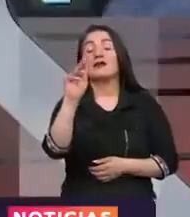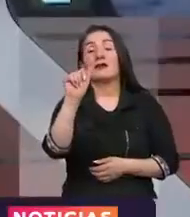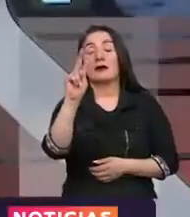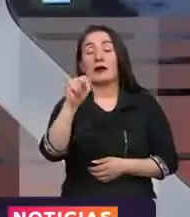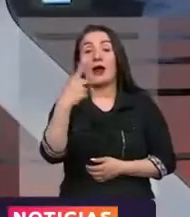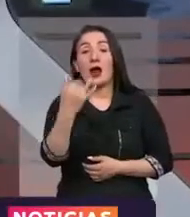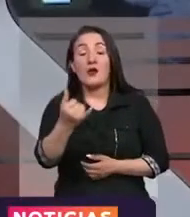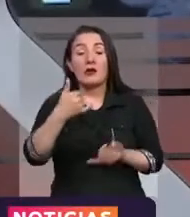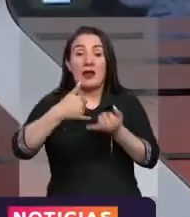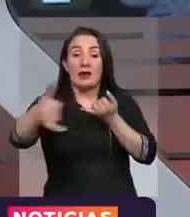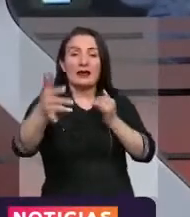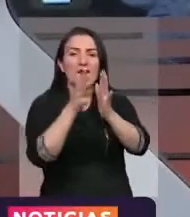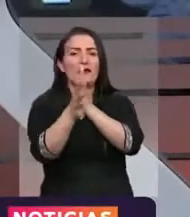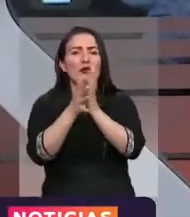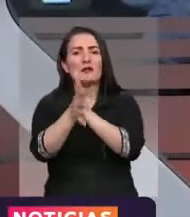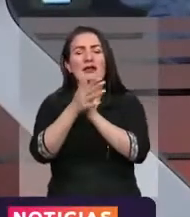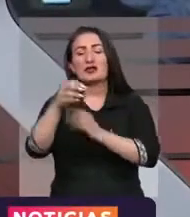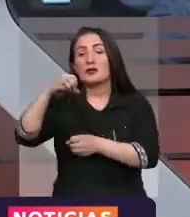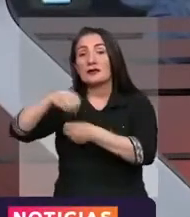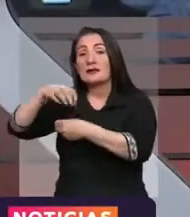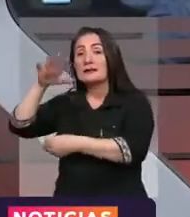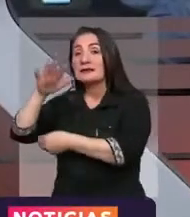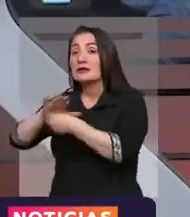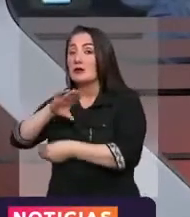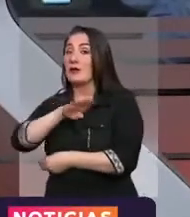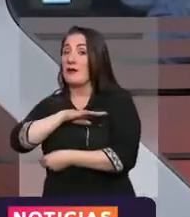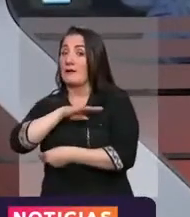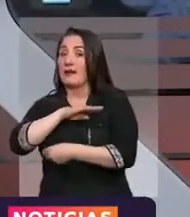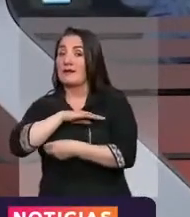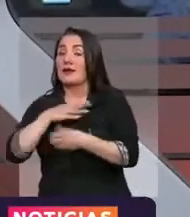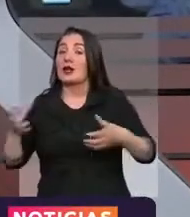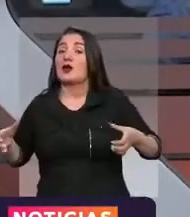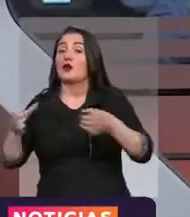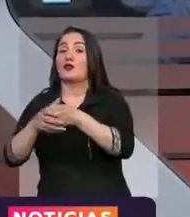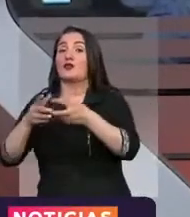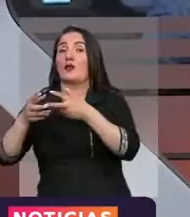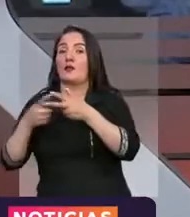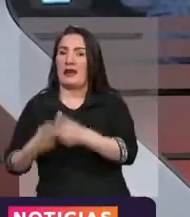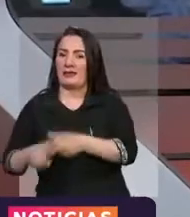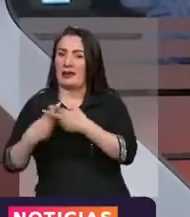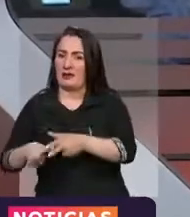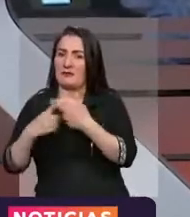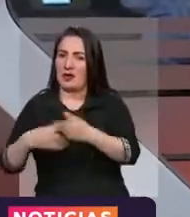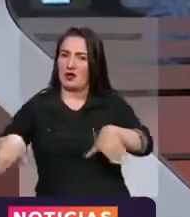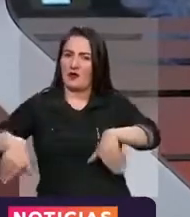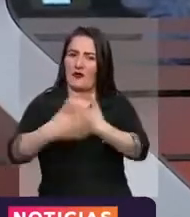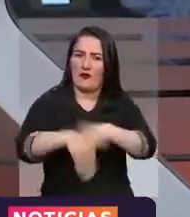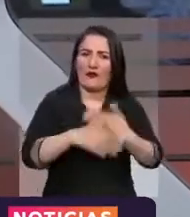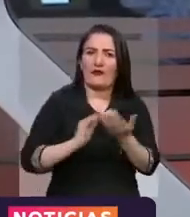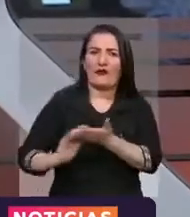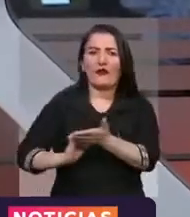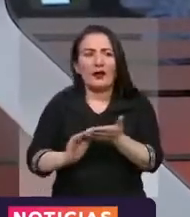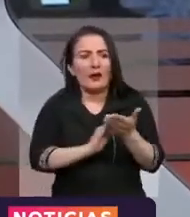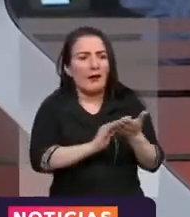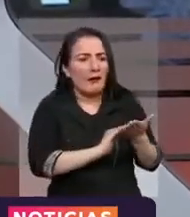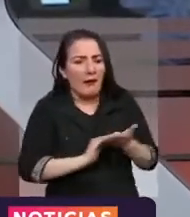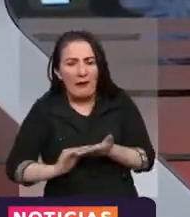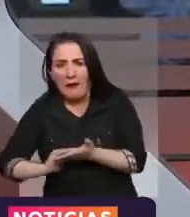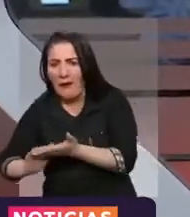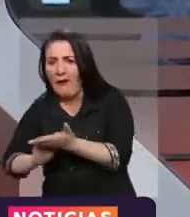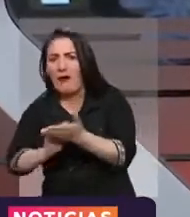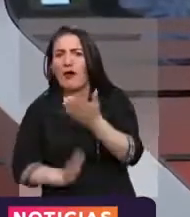En esta misma línea de la información, el distrito, a través de la unidad de mantenimiento vial, continúa trabajando para reparar daños